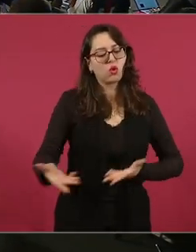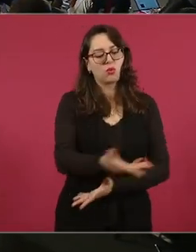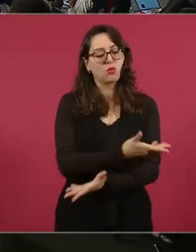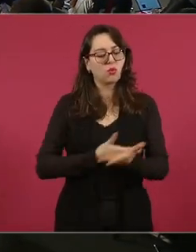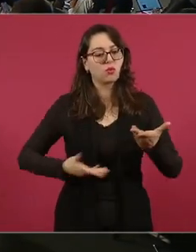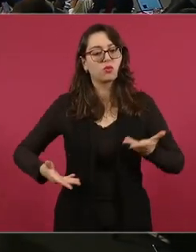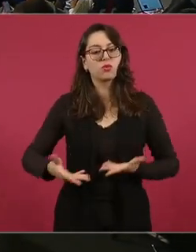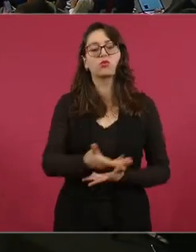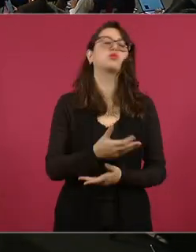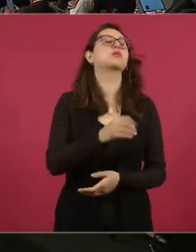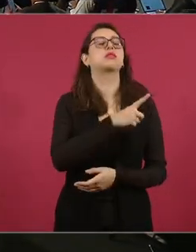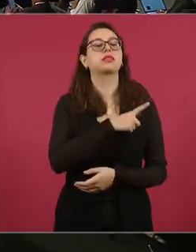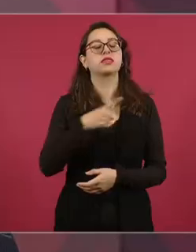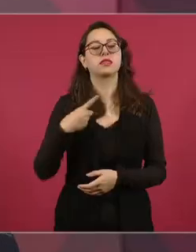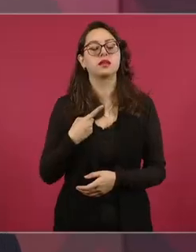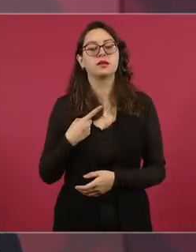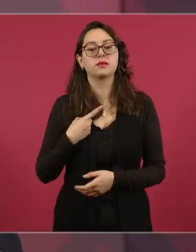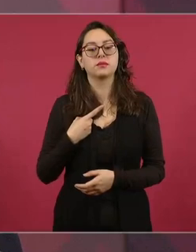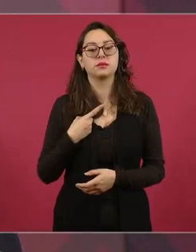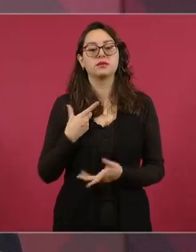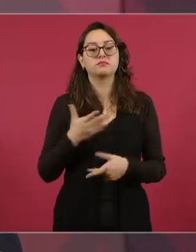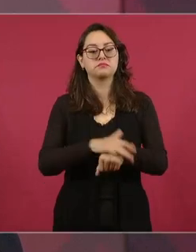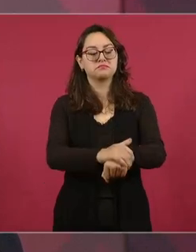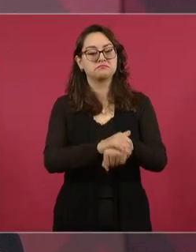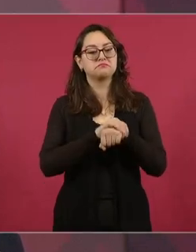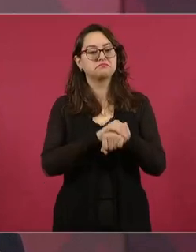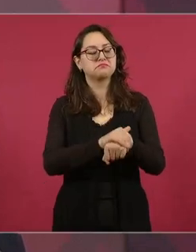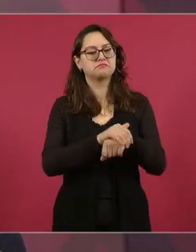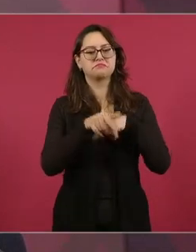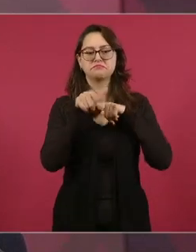reafirmar nuestra amistad.